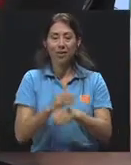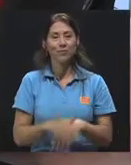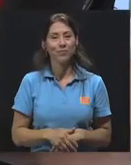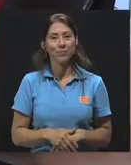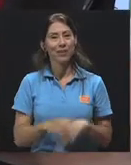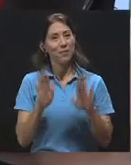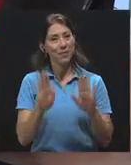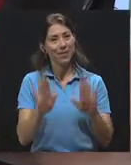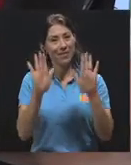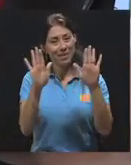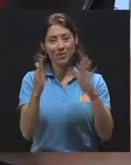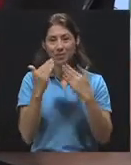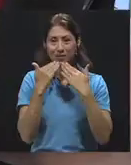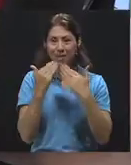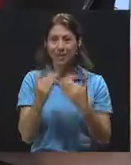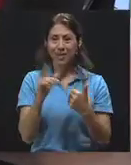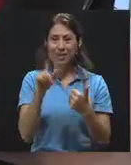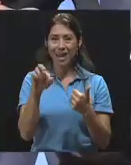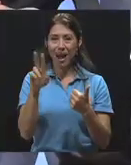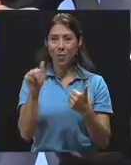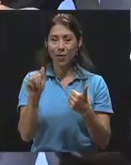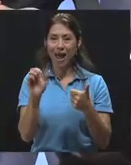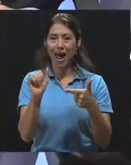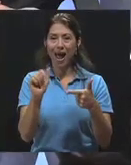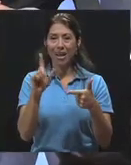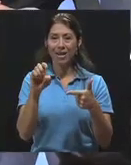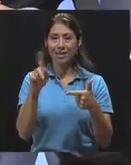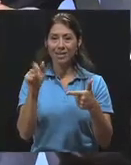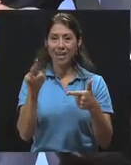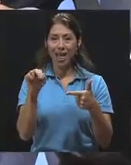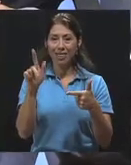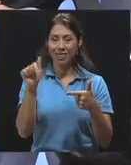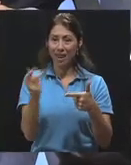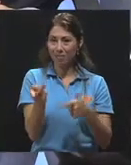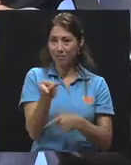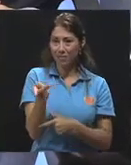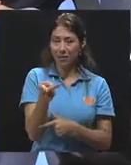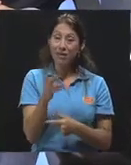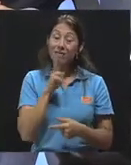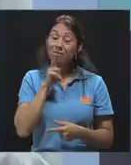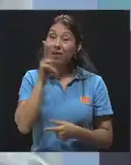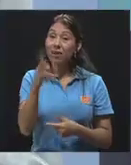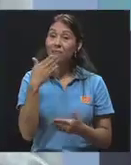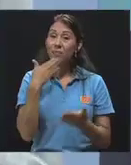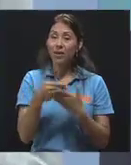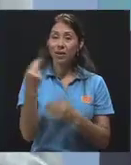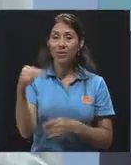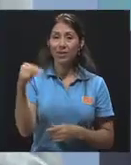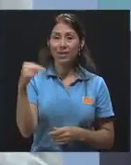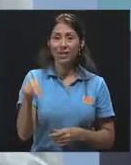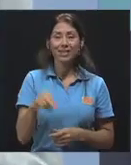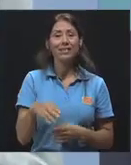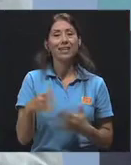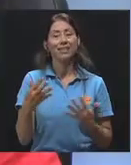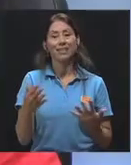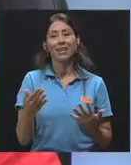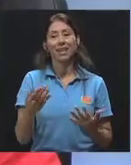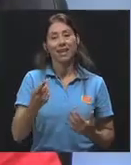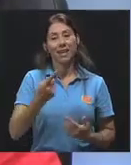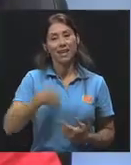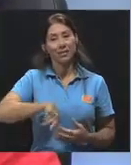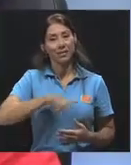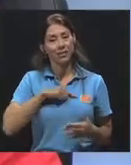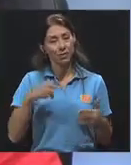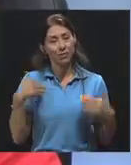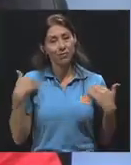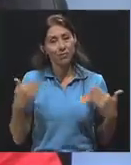Maravilloso. Muchísimas gracias, Laura. Muchas gracias. Y Alexandra. Gracias. De verdad que son buenas noticias. Y, siempre son buenas noticias. Y nos